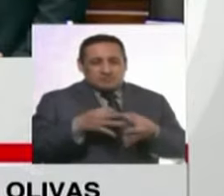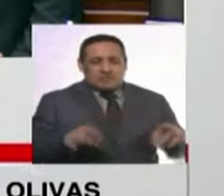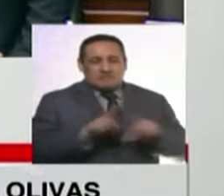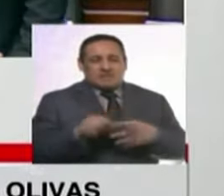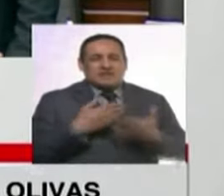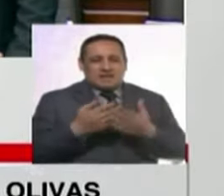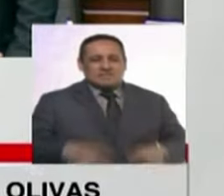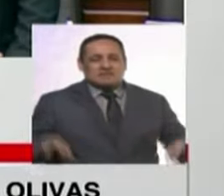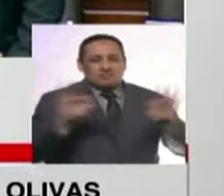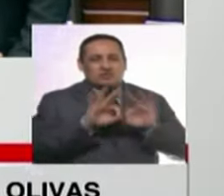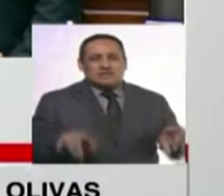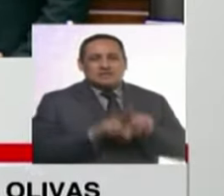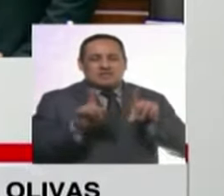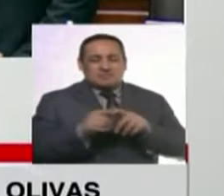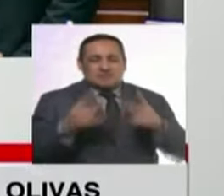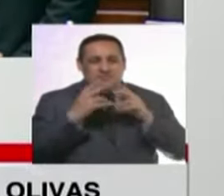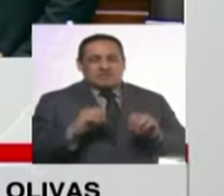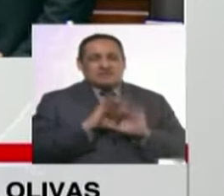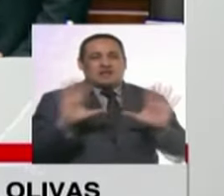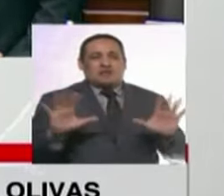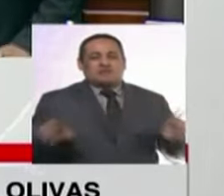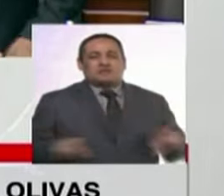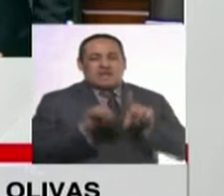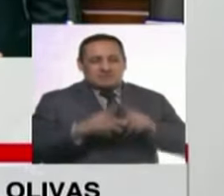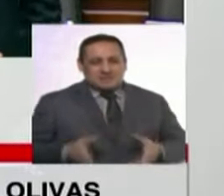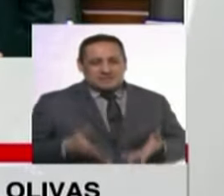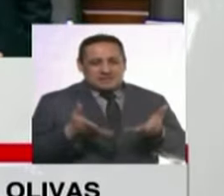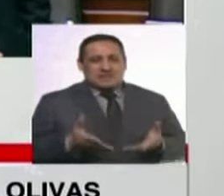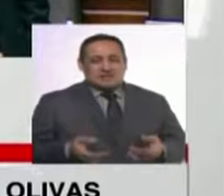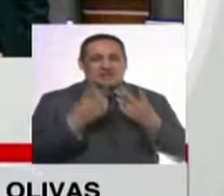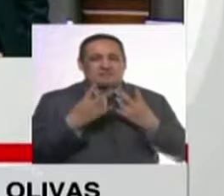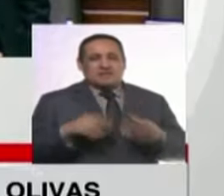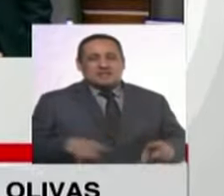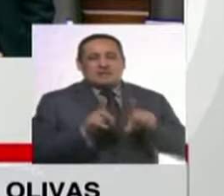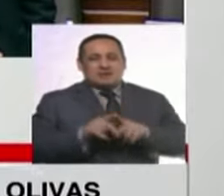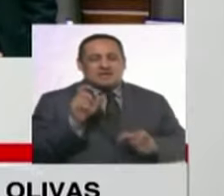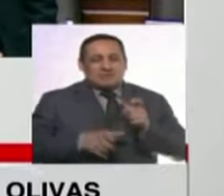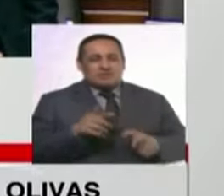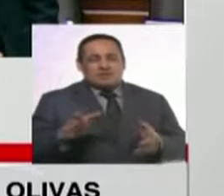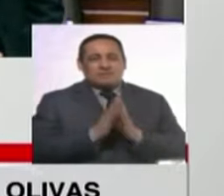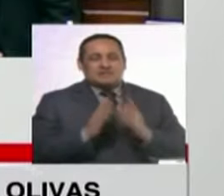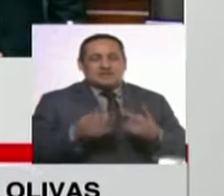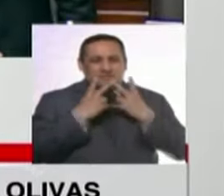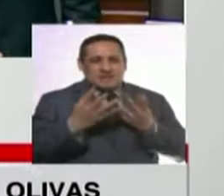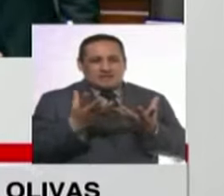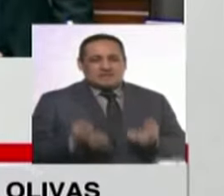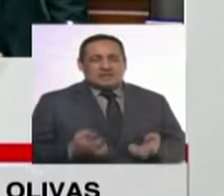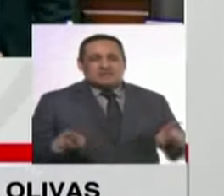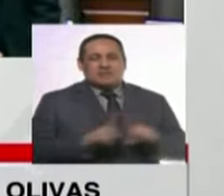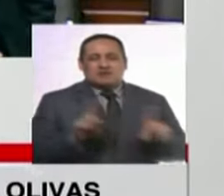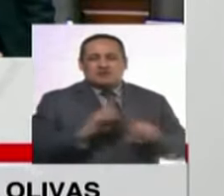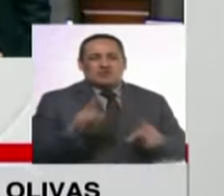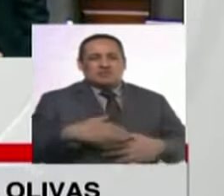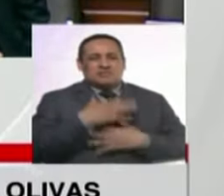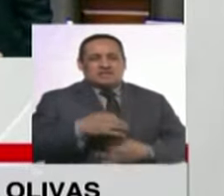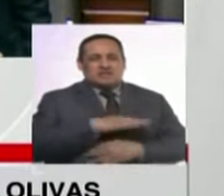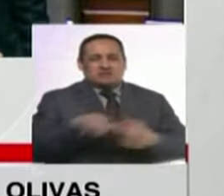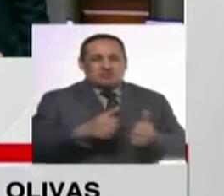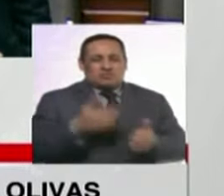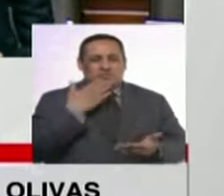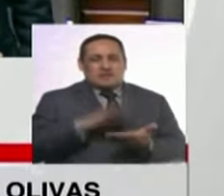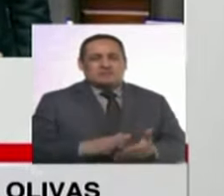que es importante y trascendental ponernos a lo que la población exige y quiere y no de los intereses